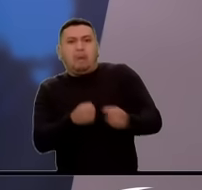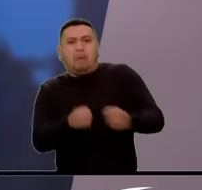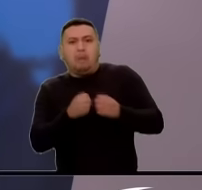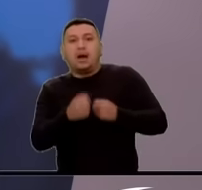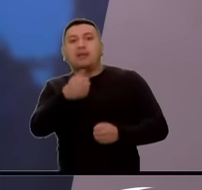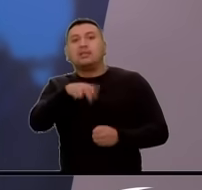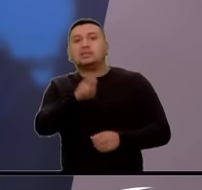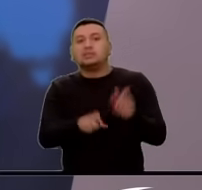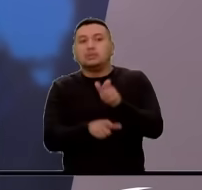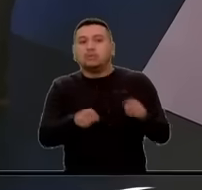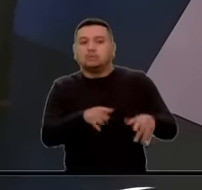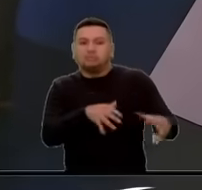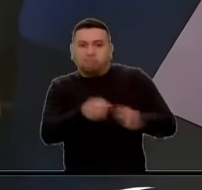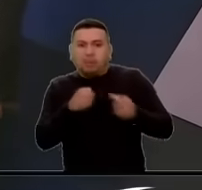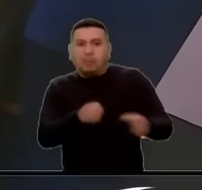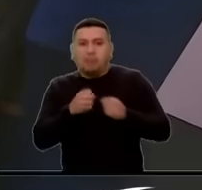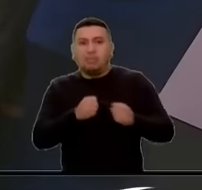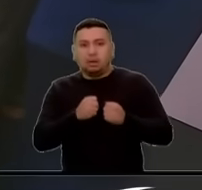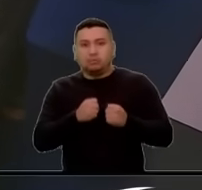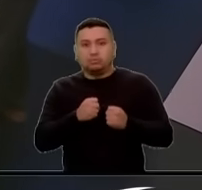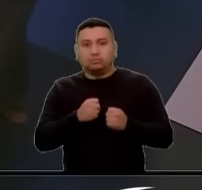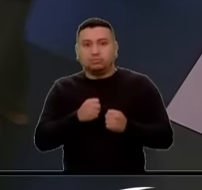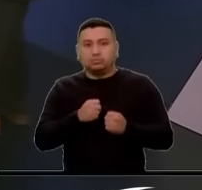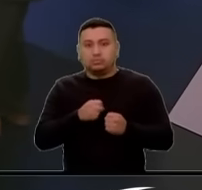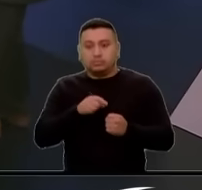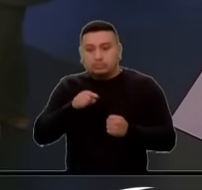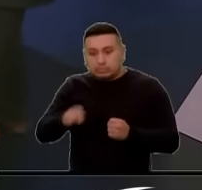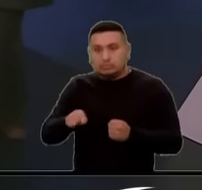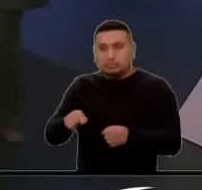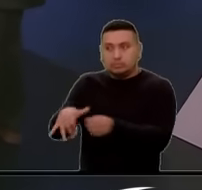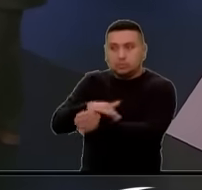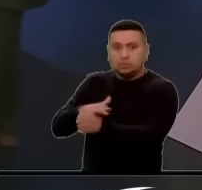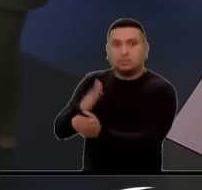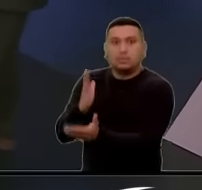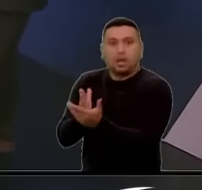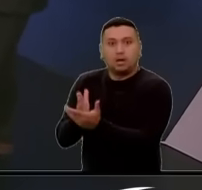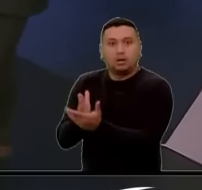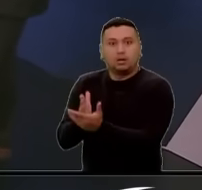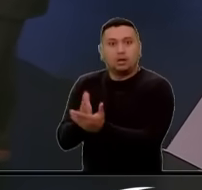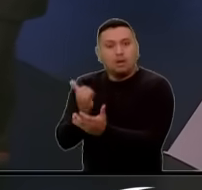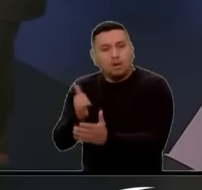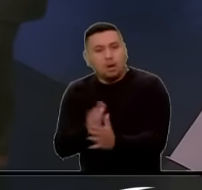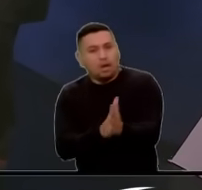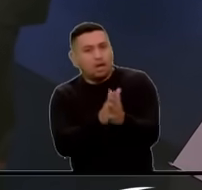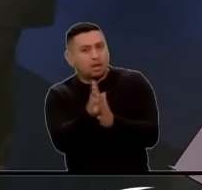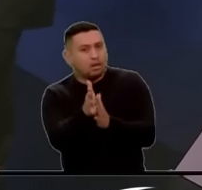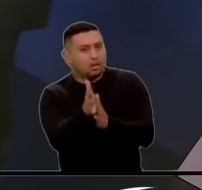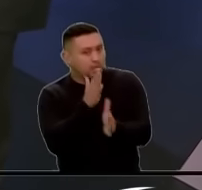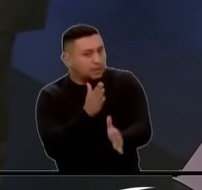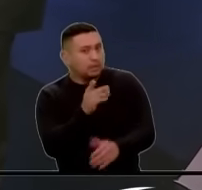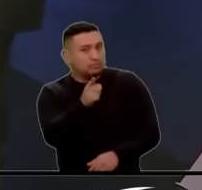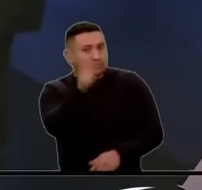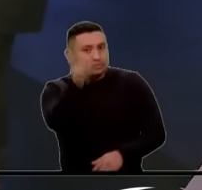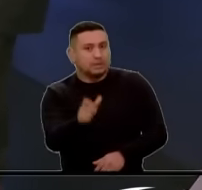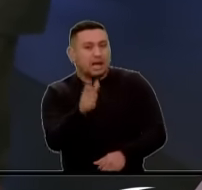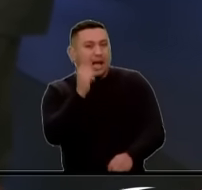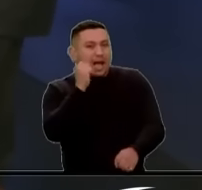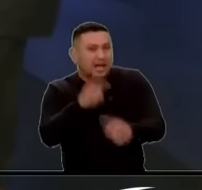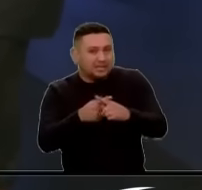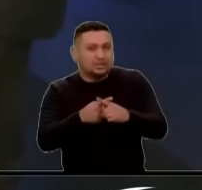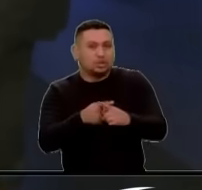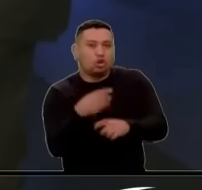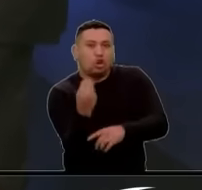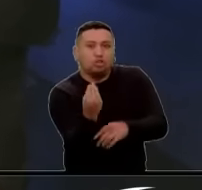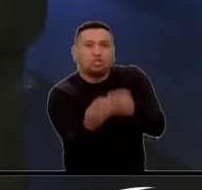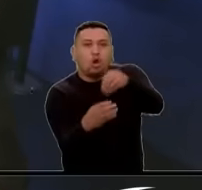hermana. Concejal Naranjo, bienvenido a Noticias Caracol. Usted está en ese momento en Saravena. Cuando usted ve el retén, ¿qué es lo que hace? ¿Qué